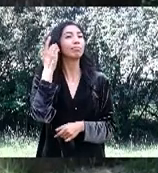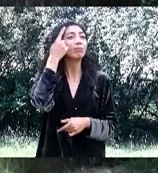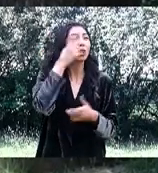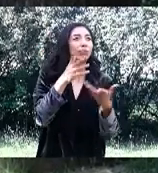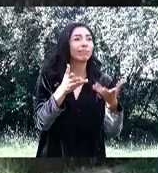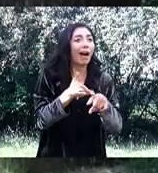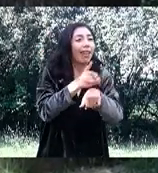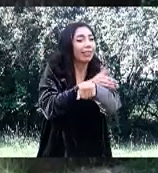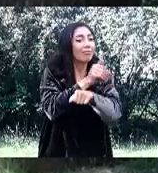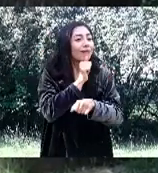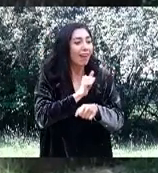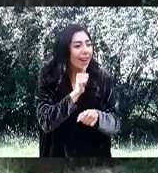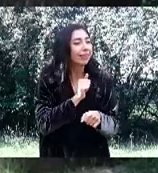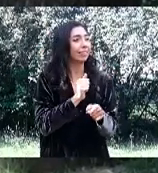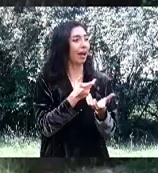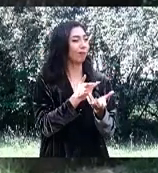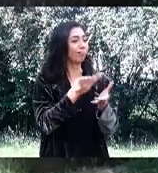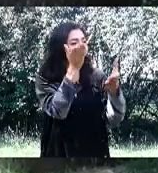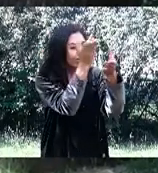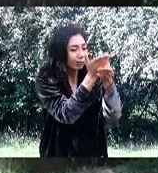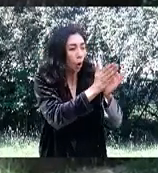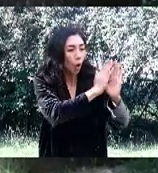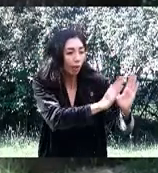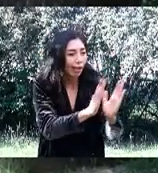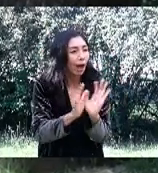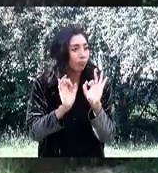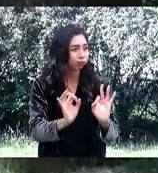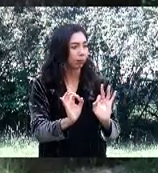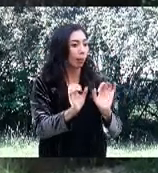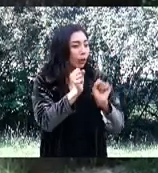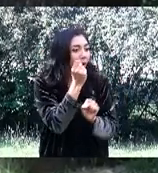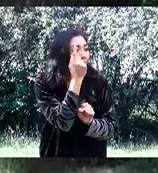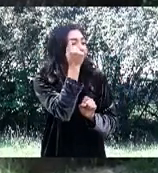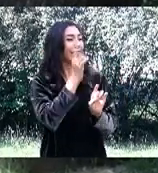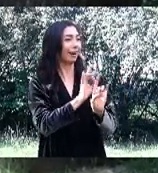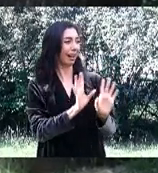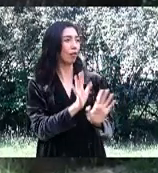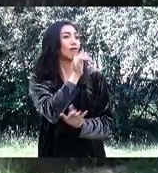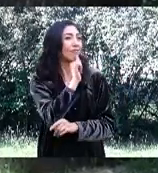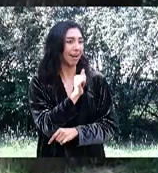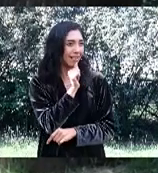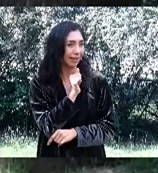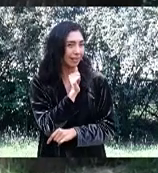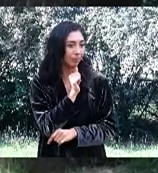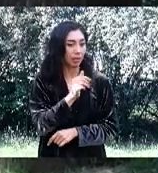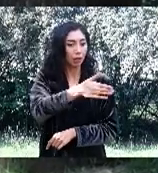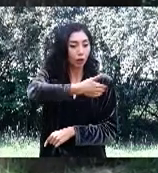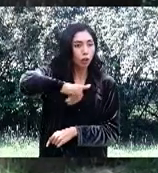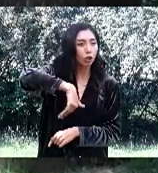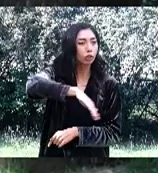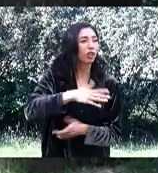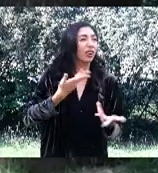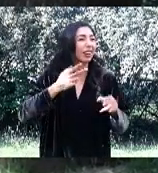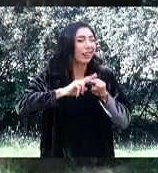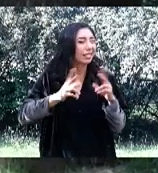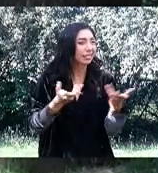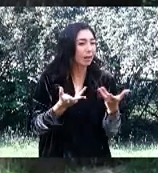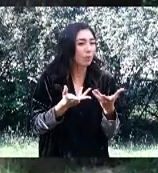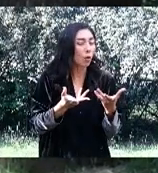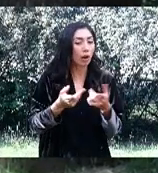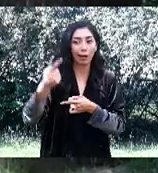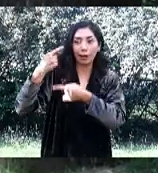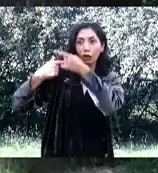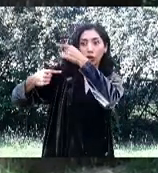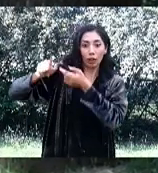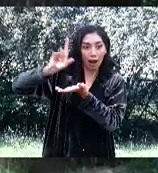había sido sistematizada para poder ser comprendida nosotros somos los guardianes de la historia de